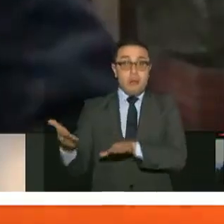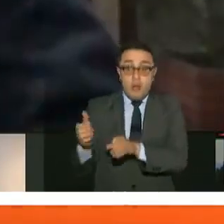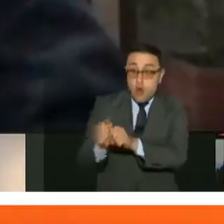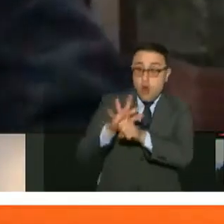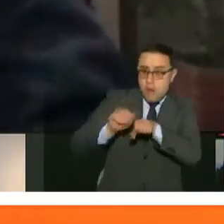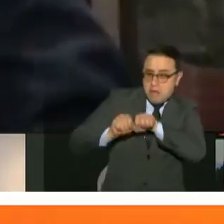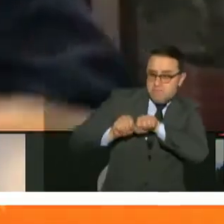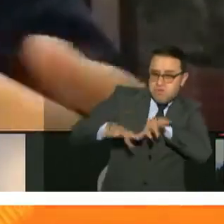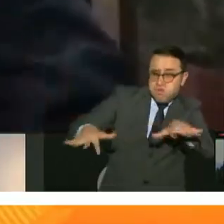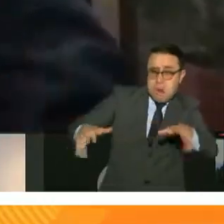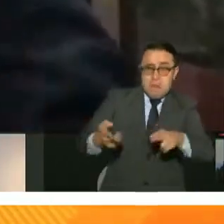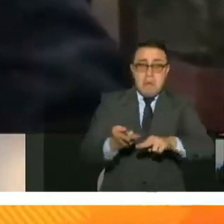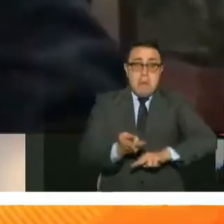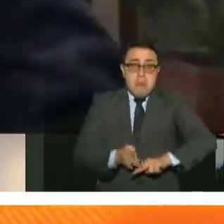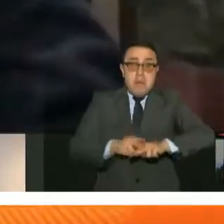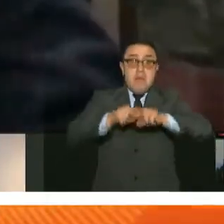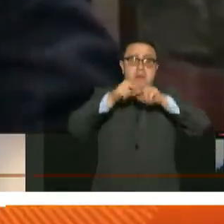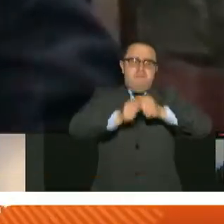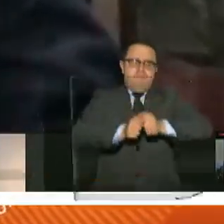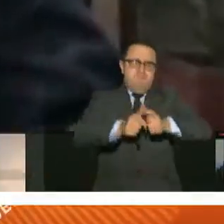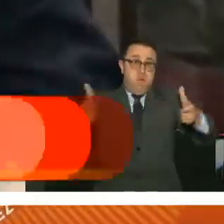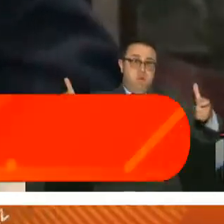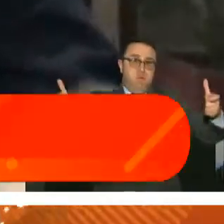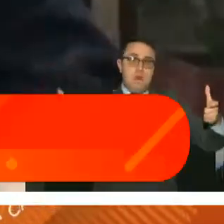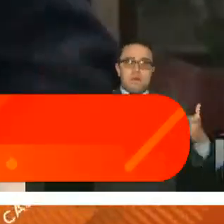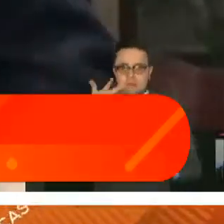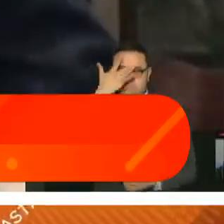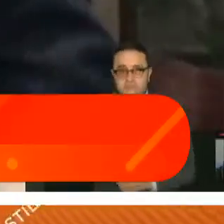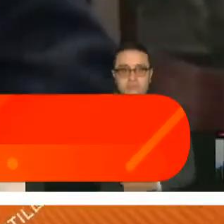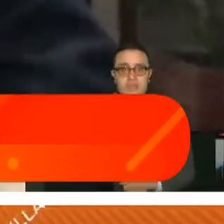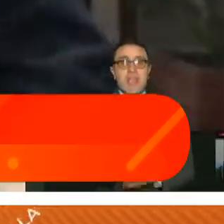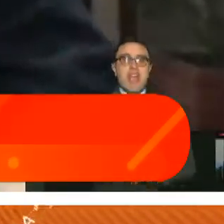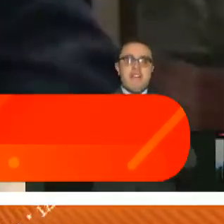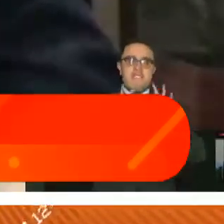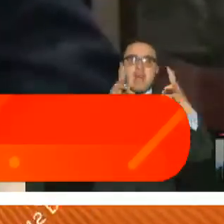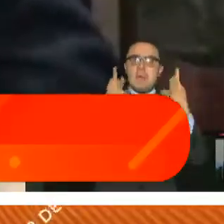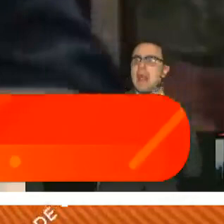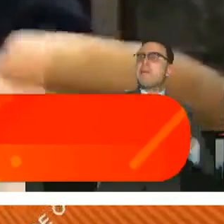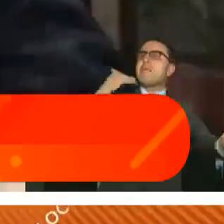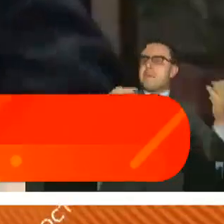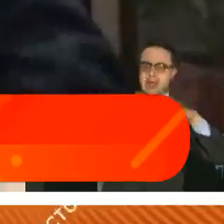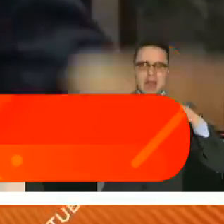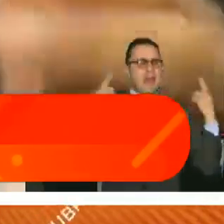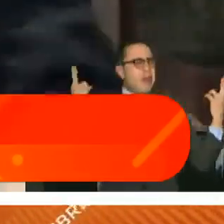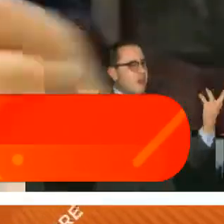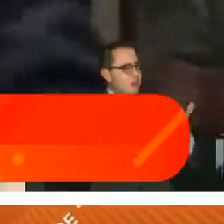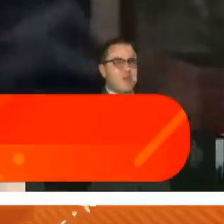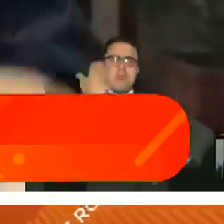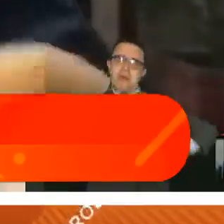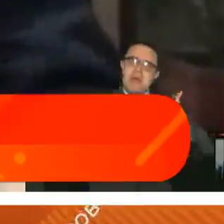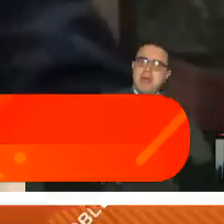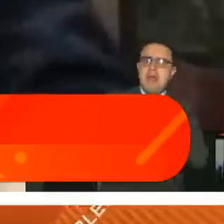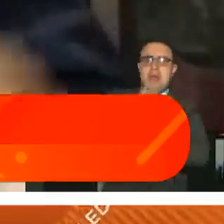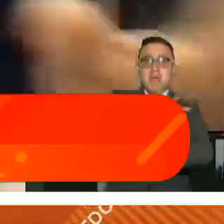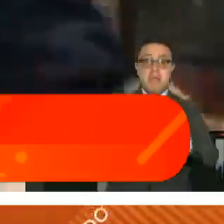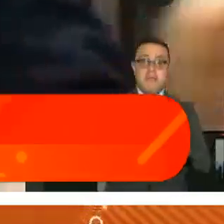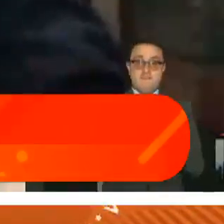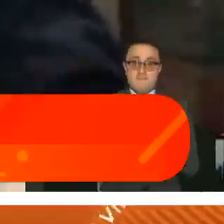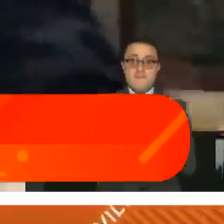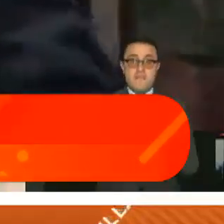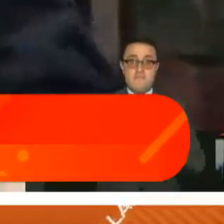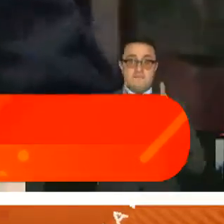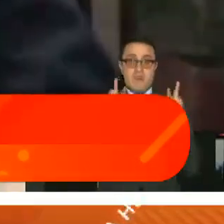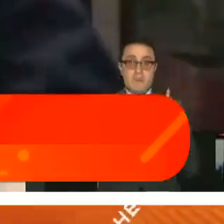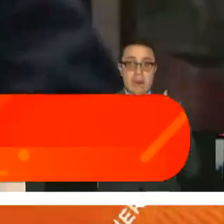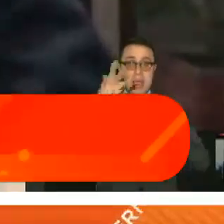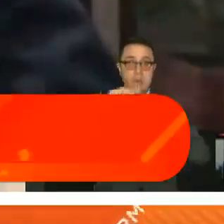efectos se produjeron mayoritariamente por reuniones de orden intrafamiliar conducta de contagios intrafamiliar y